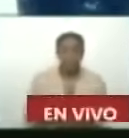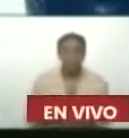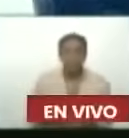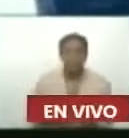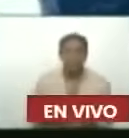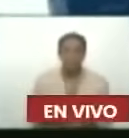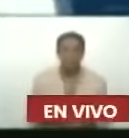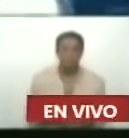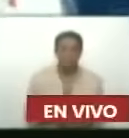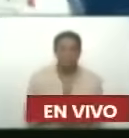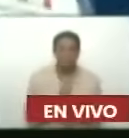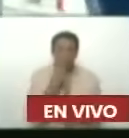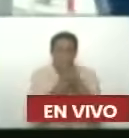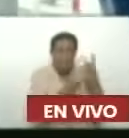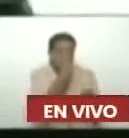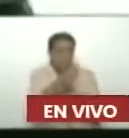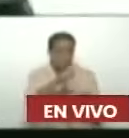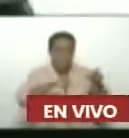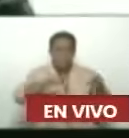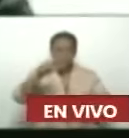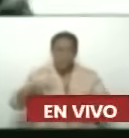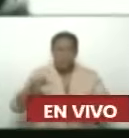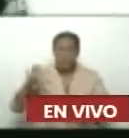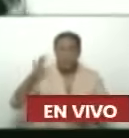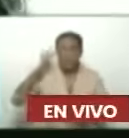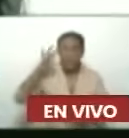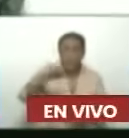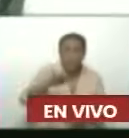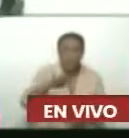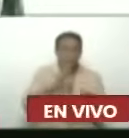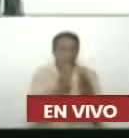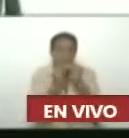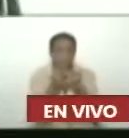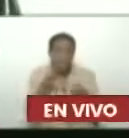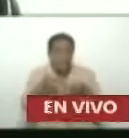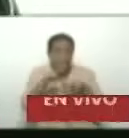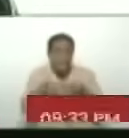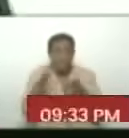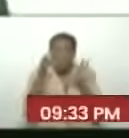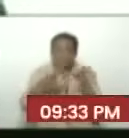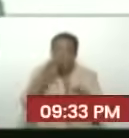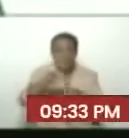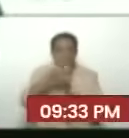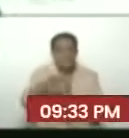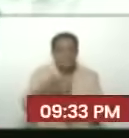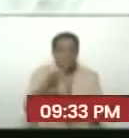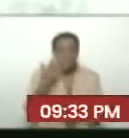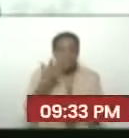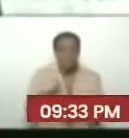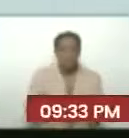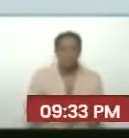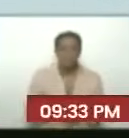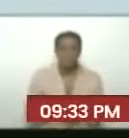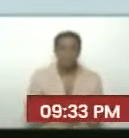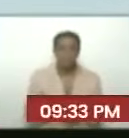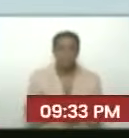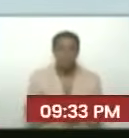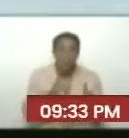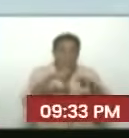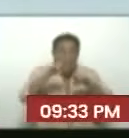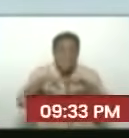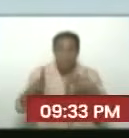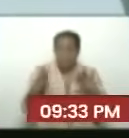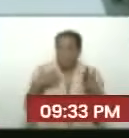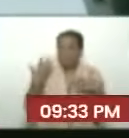Es hermoso porque nos visitan gente de todas partes del mundo, nos llevan excursiones de niños y siempre, bueno, nos escriben que los niños se